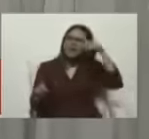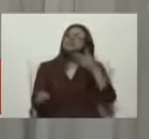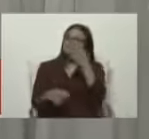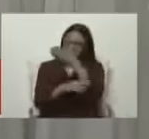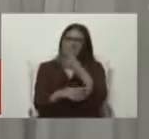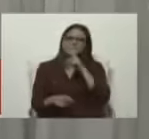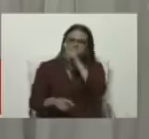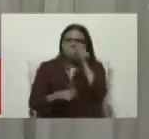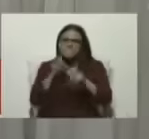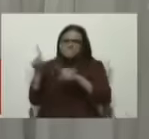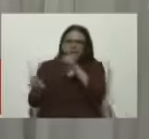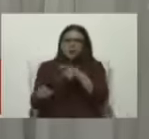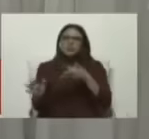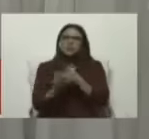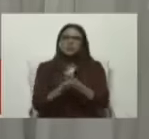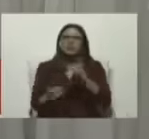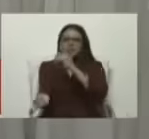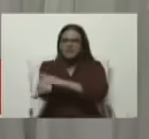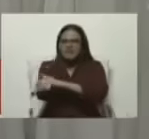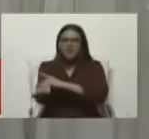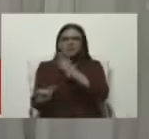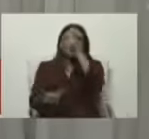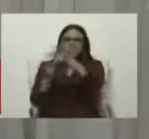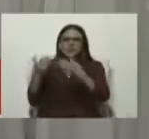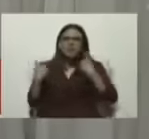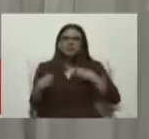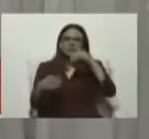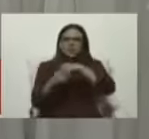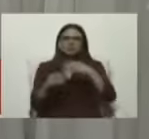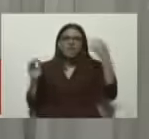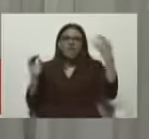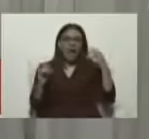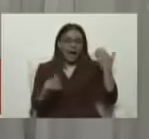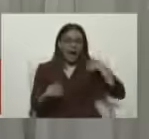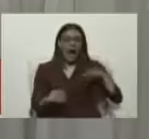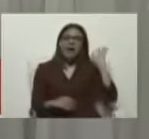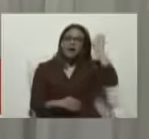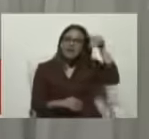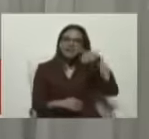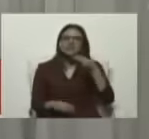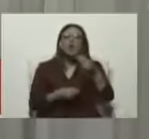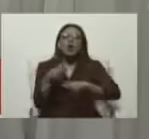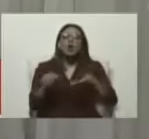Pregúntenle a un trabajador diabético en Argentina cómo hace con la insulina.